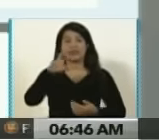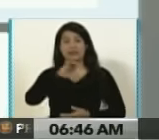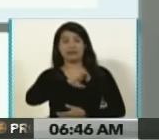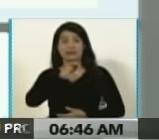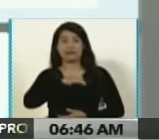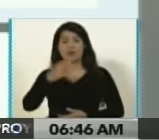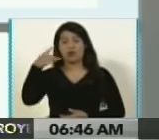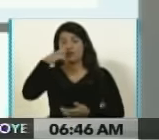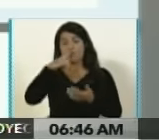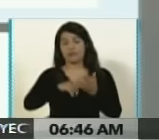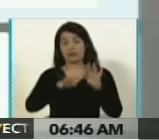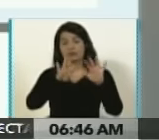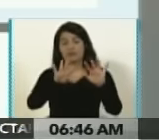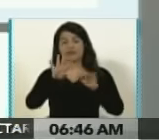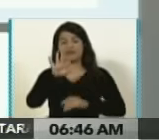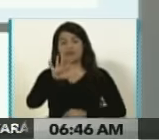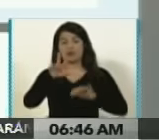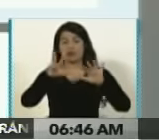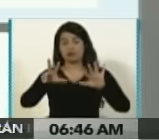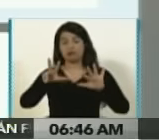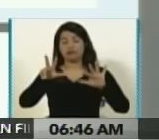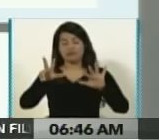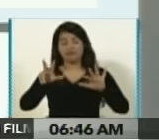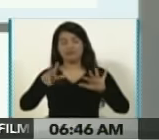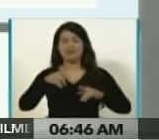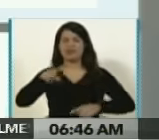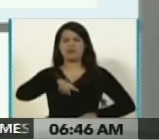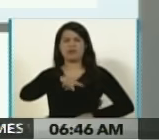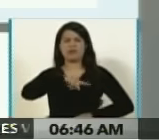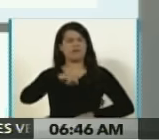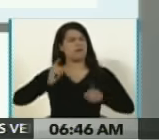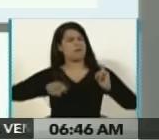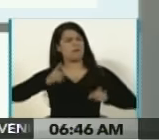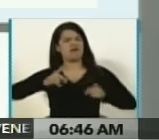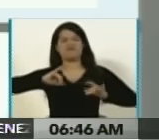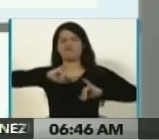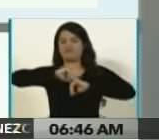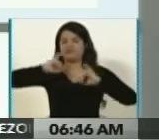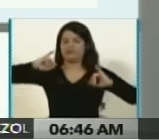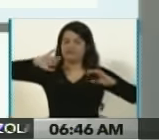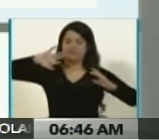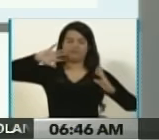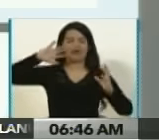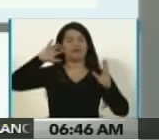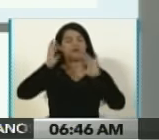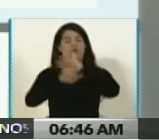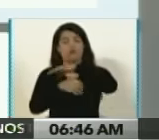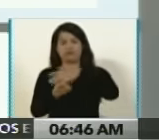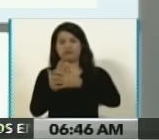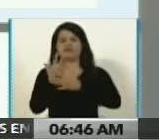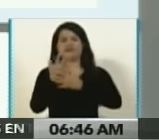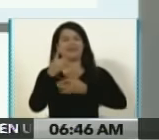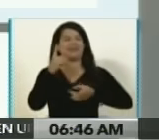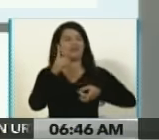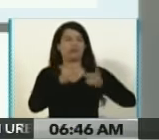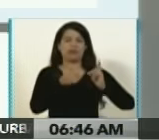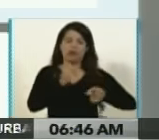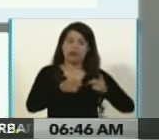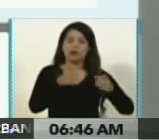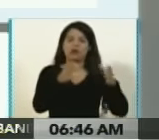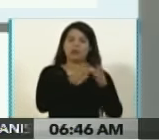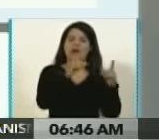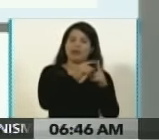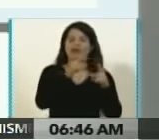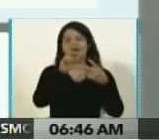De 1958 muere la dictadura de Marcos Pérez Jiménez y nace la dictadura Adeco Copellana. Fabricio